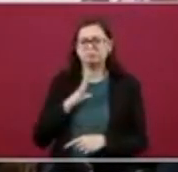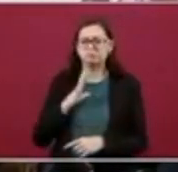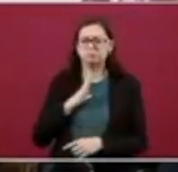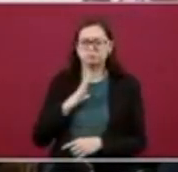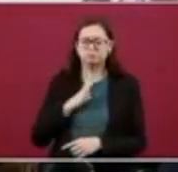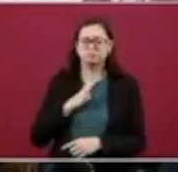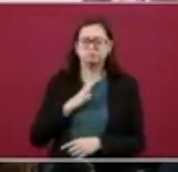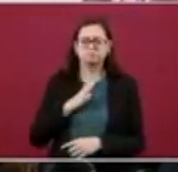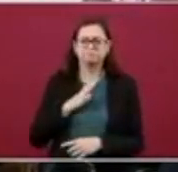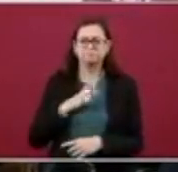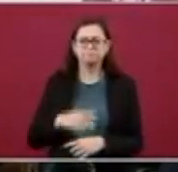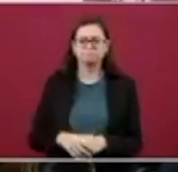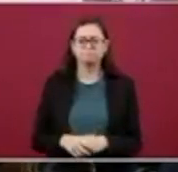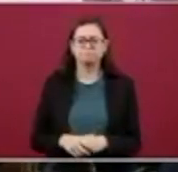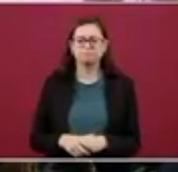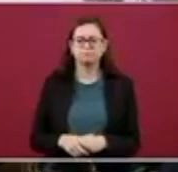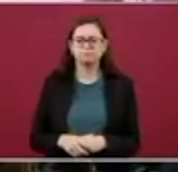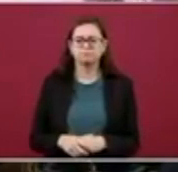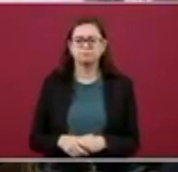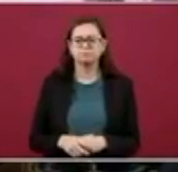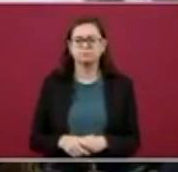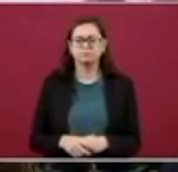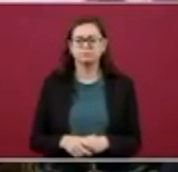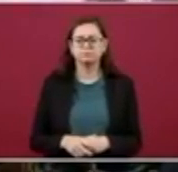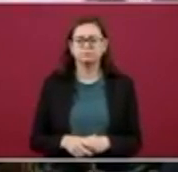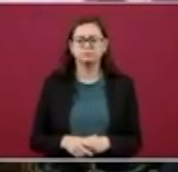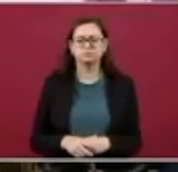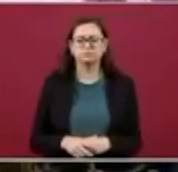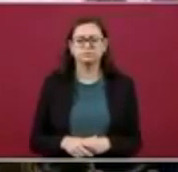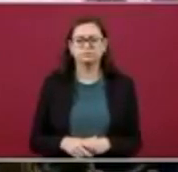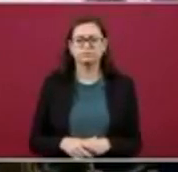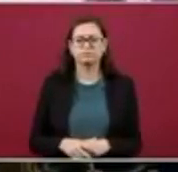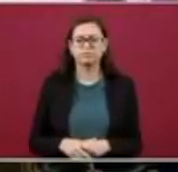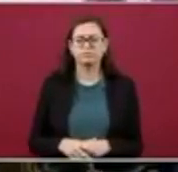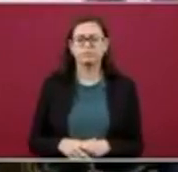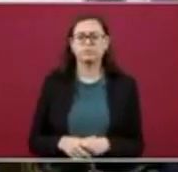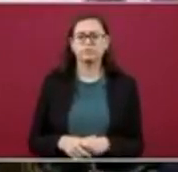porque como ya